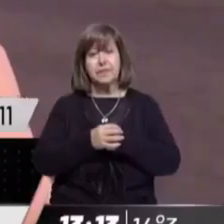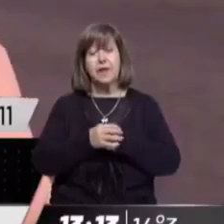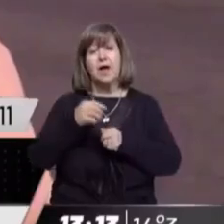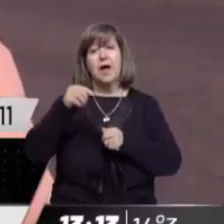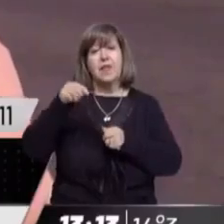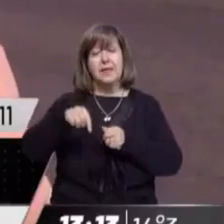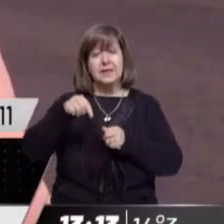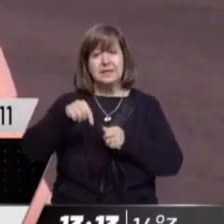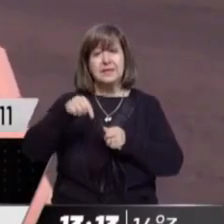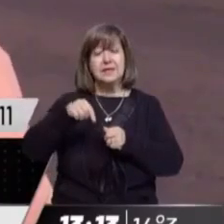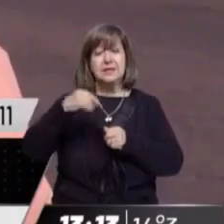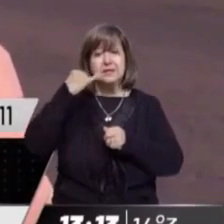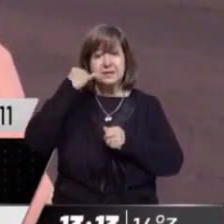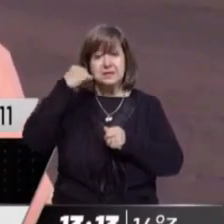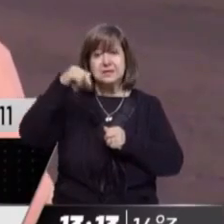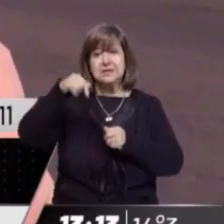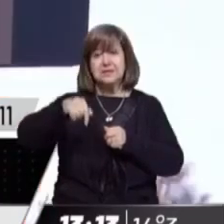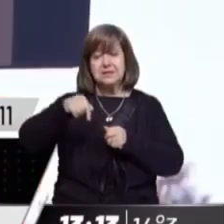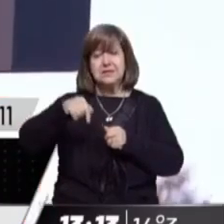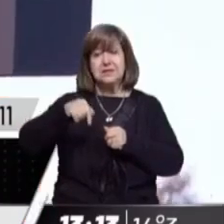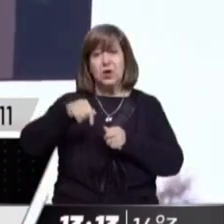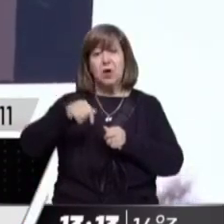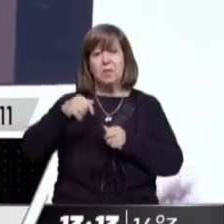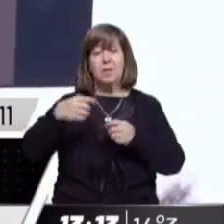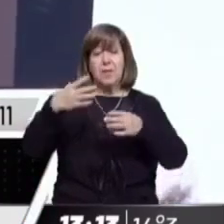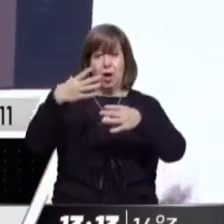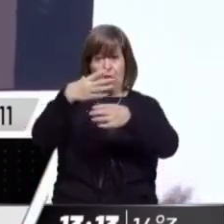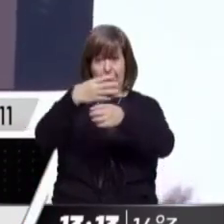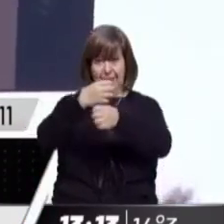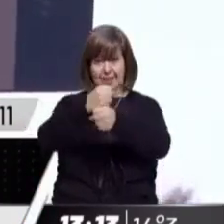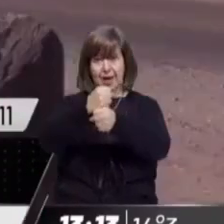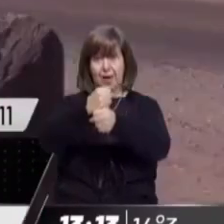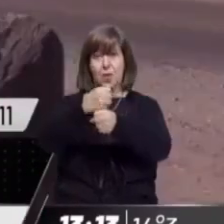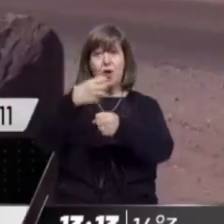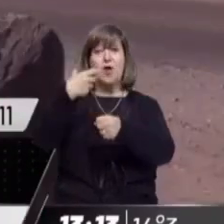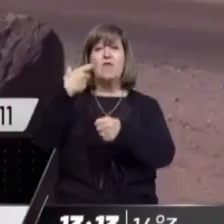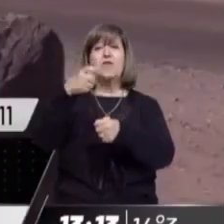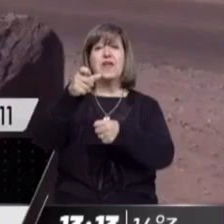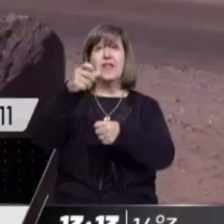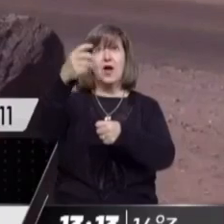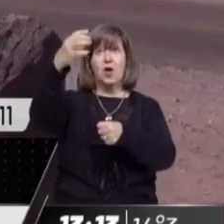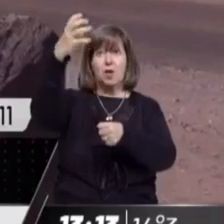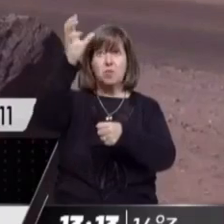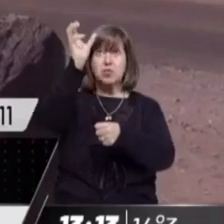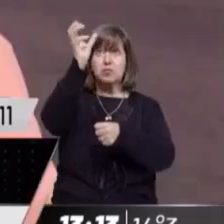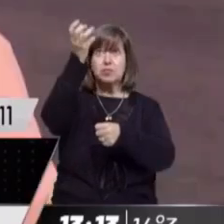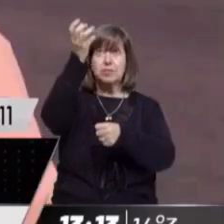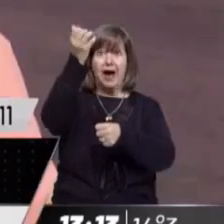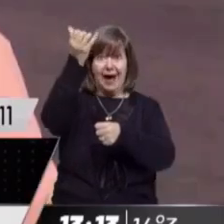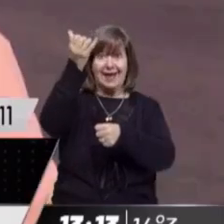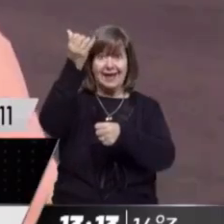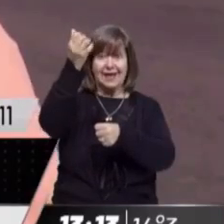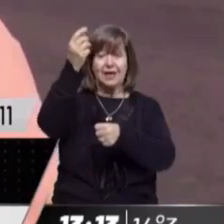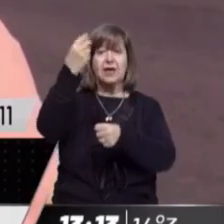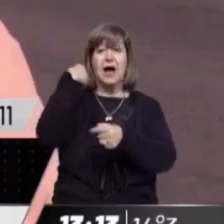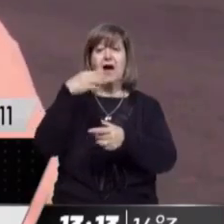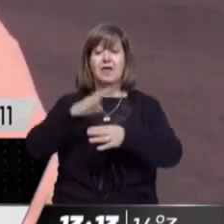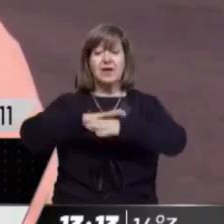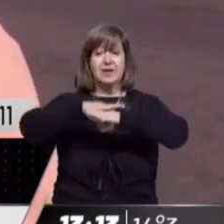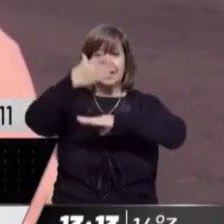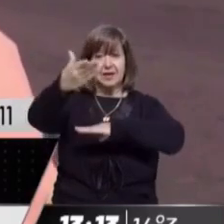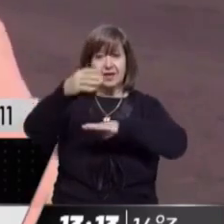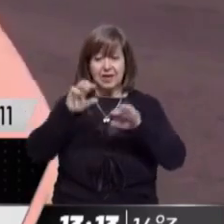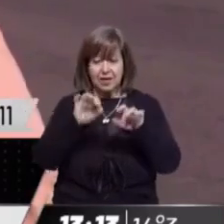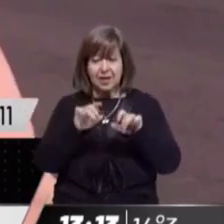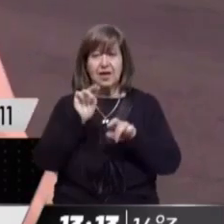se obtuvo el video del micro se la ve bajar del micro eh un dato nuevo es que andaba con un bolsito blanco negro con